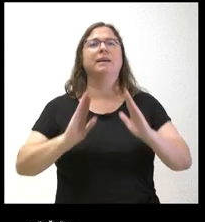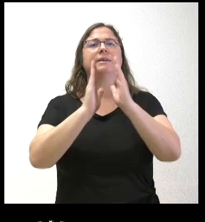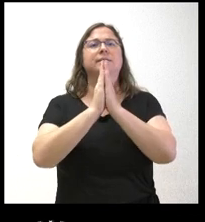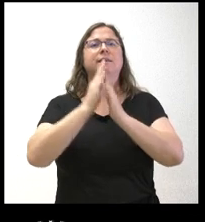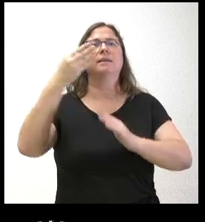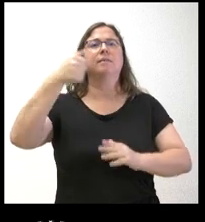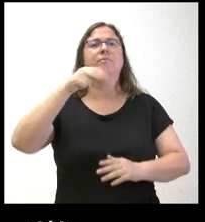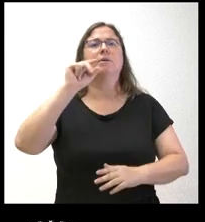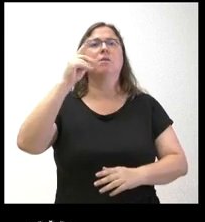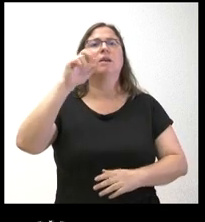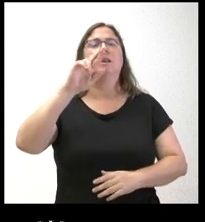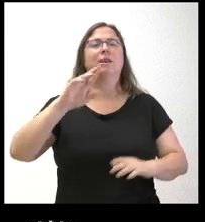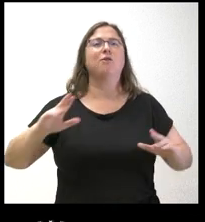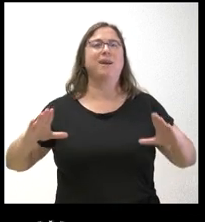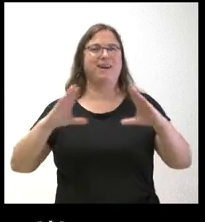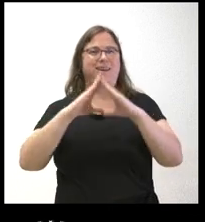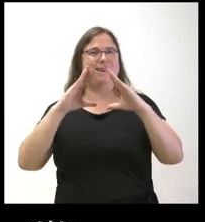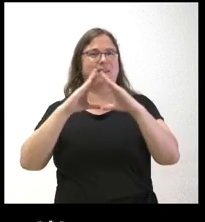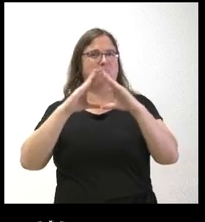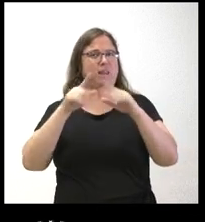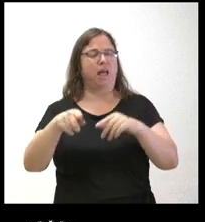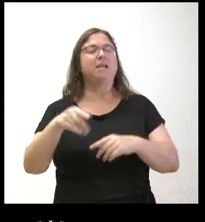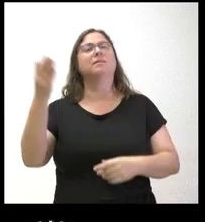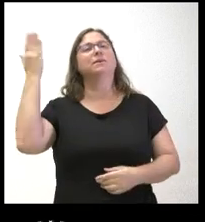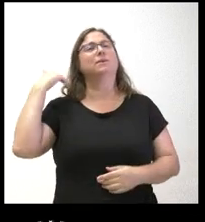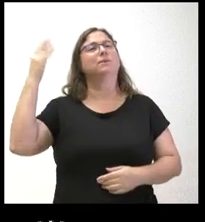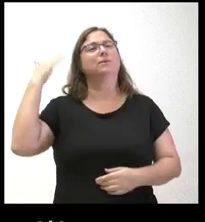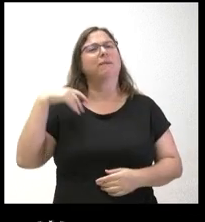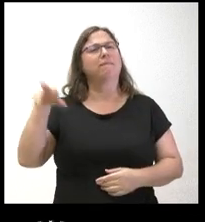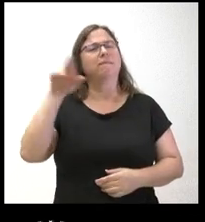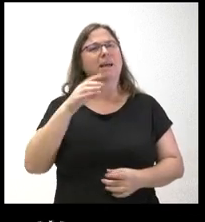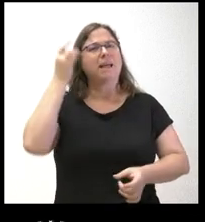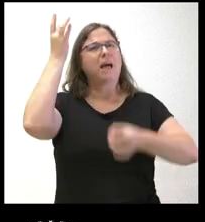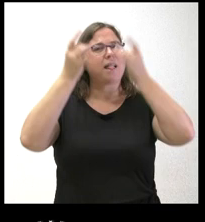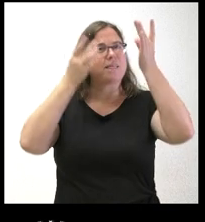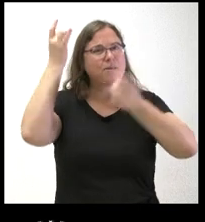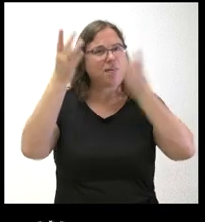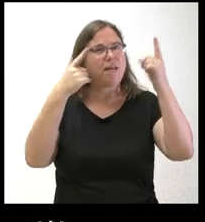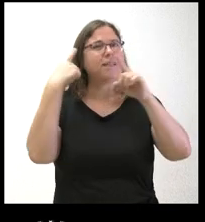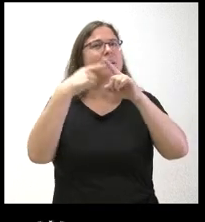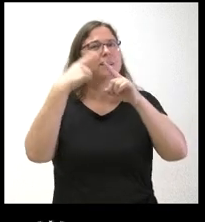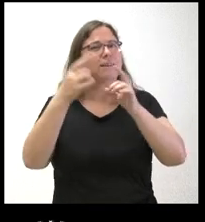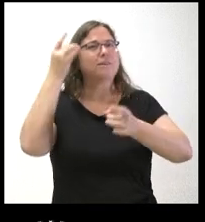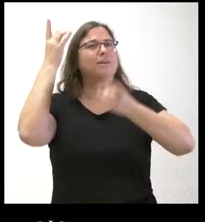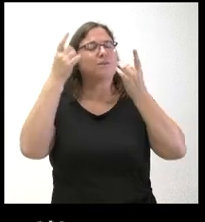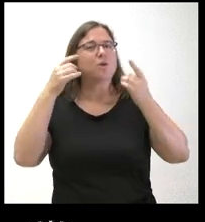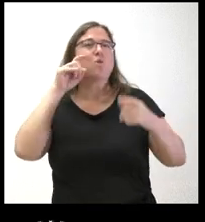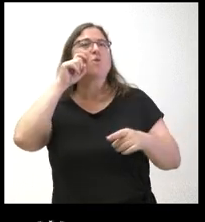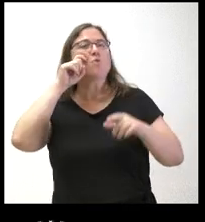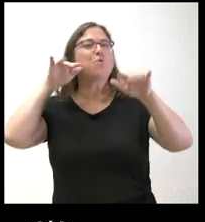desde el ayuntamiento de berlanga de duero llevan años planteándose diferentes actividades que permitan reforzar el turismo